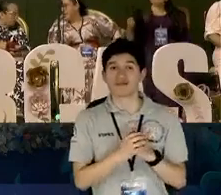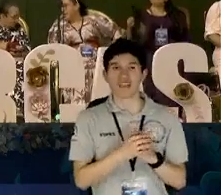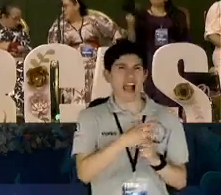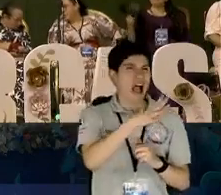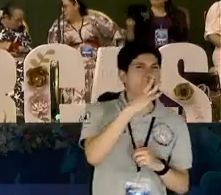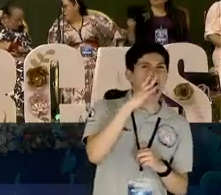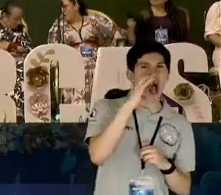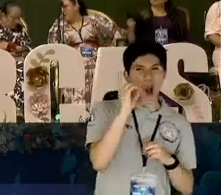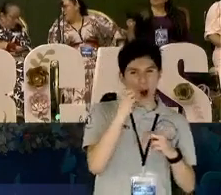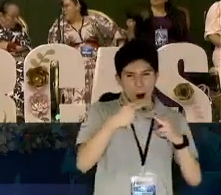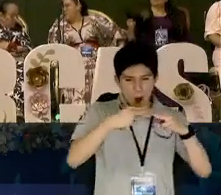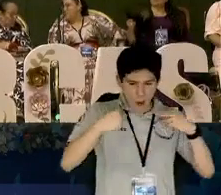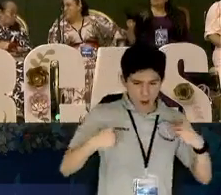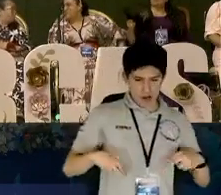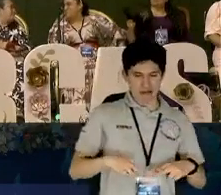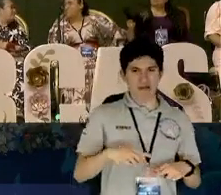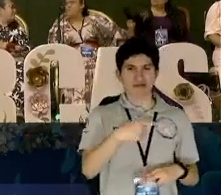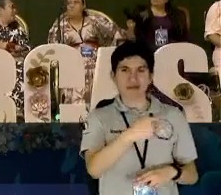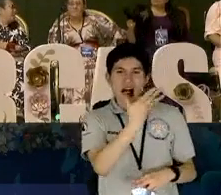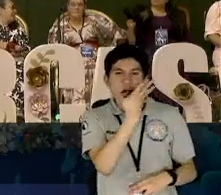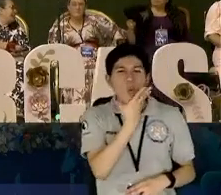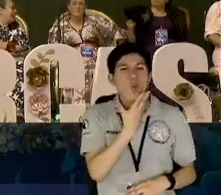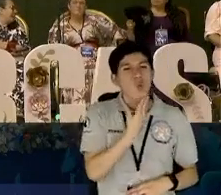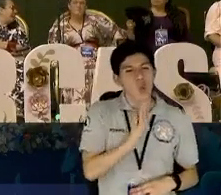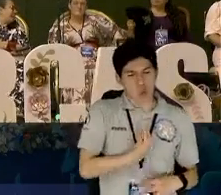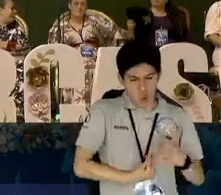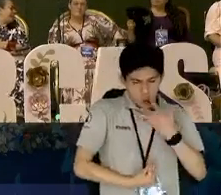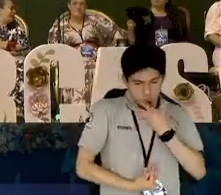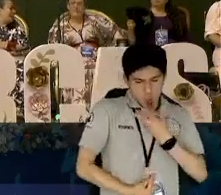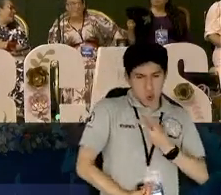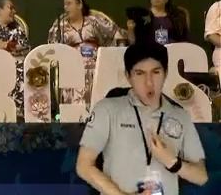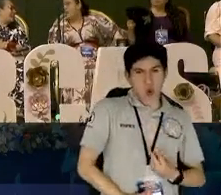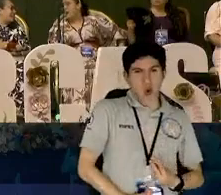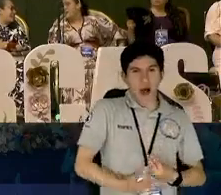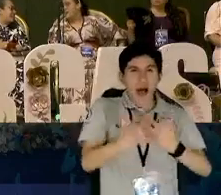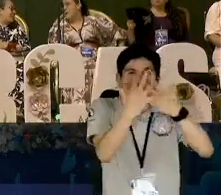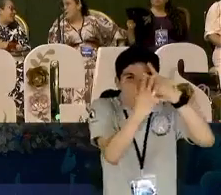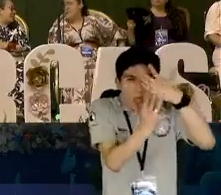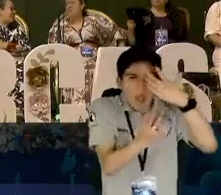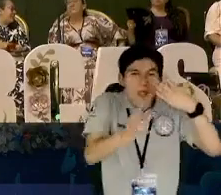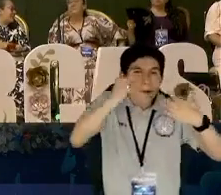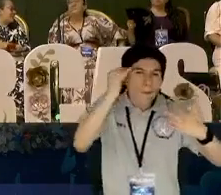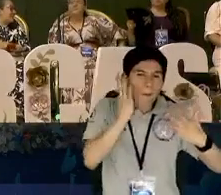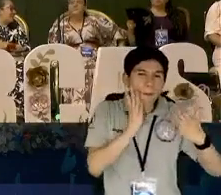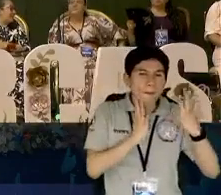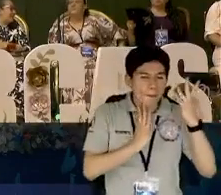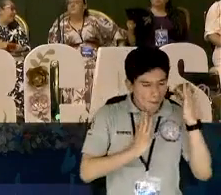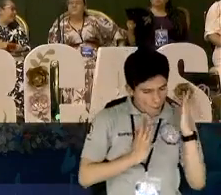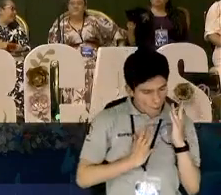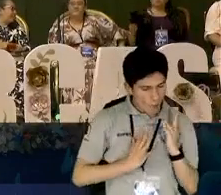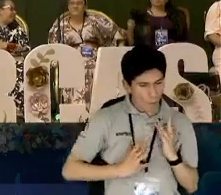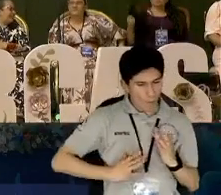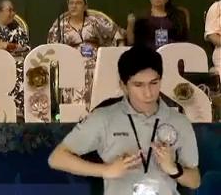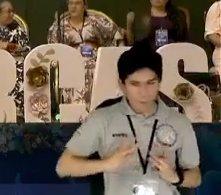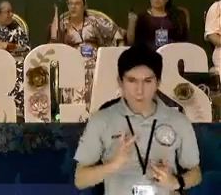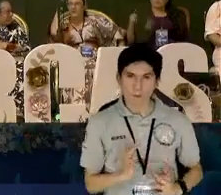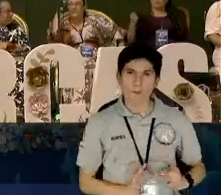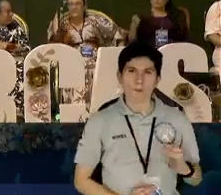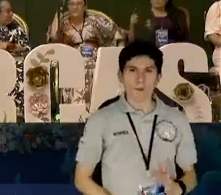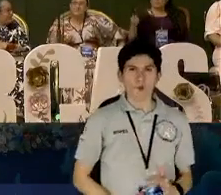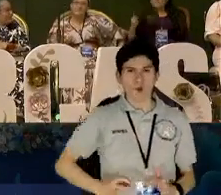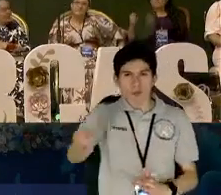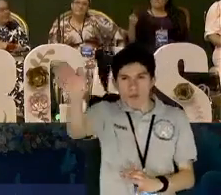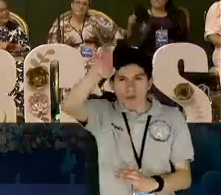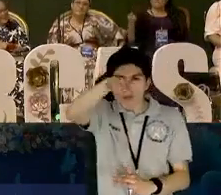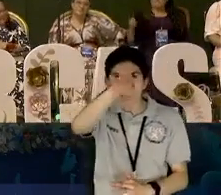sobre la barba de Aarón, y baja hasta el borde de sus vestiduras, como el rocío de Hermón que desciende sobre los montes de